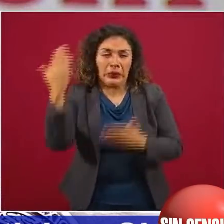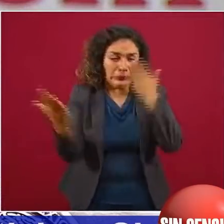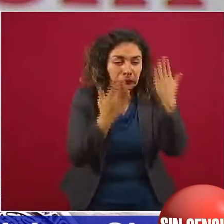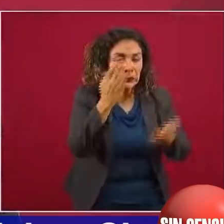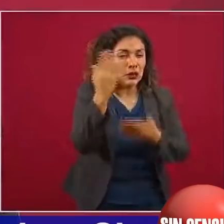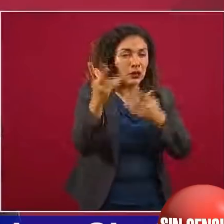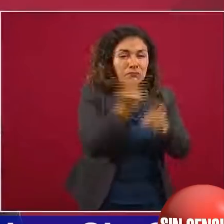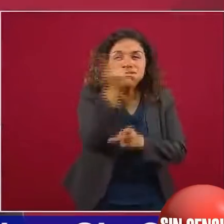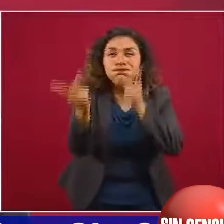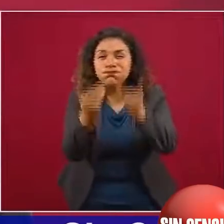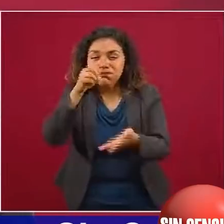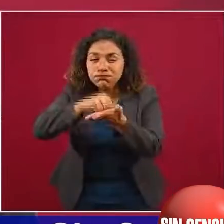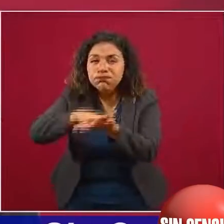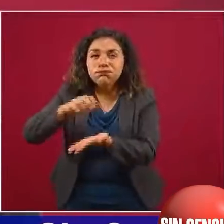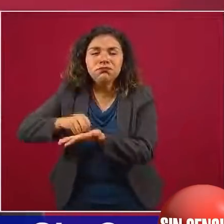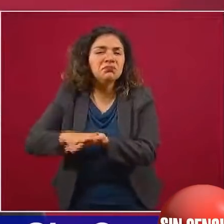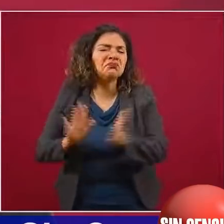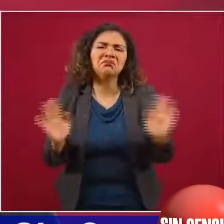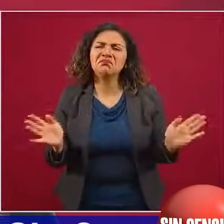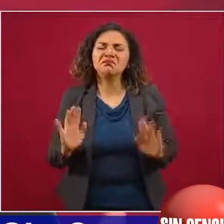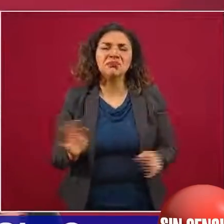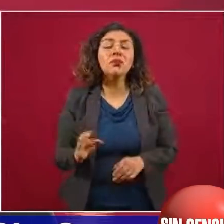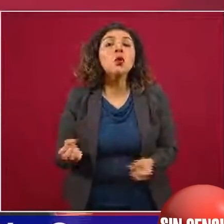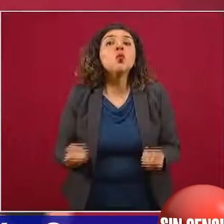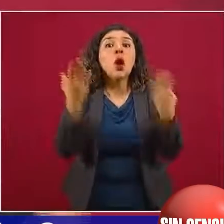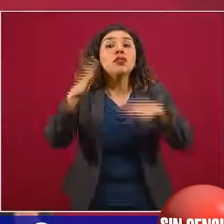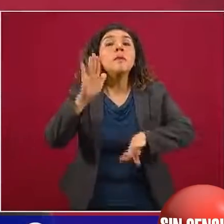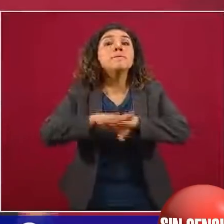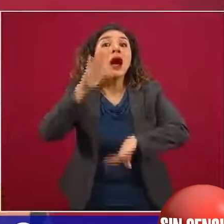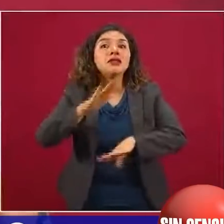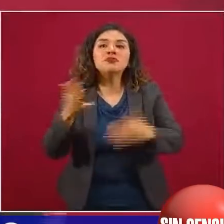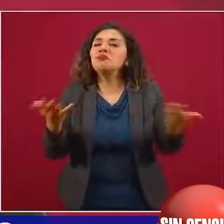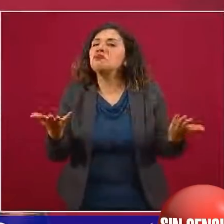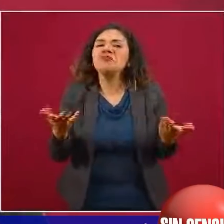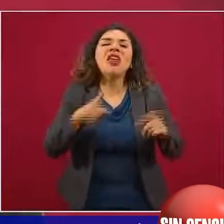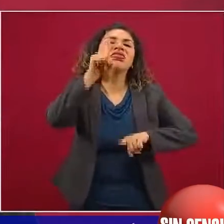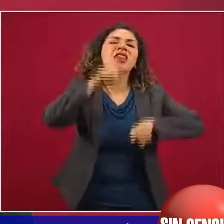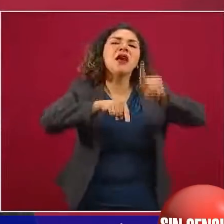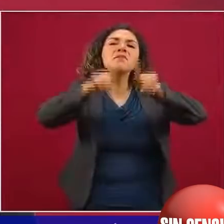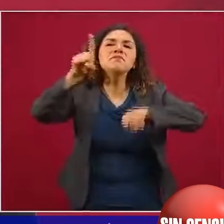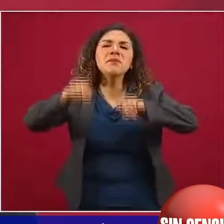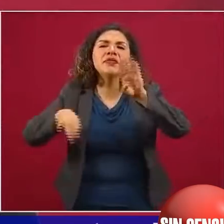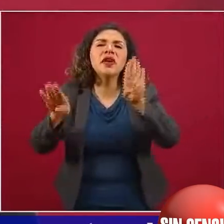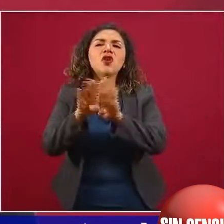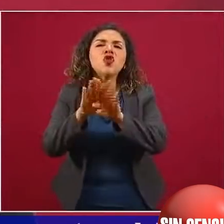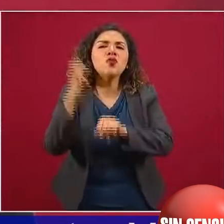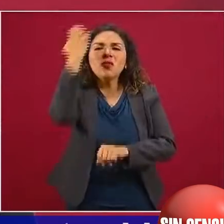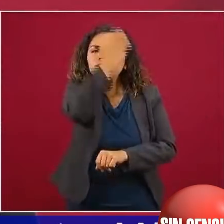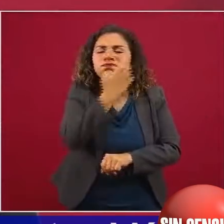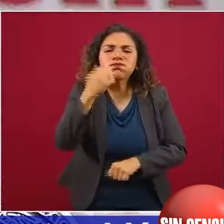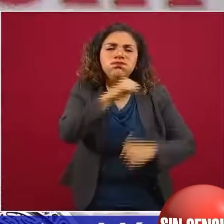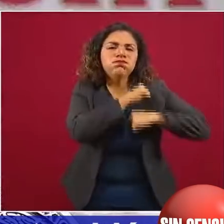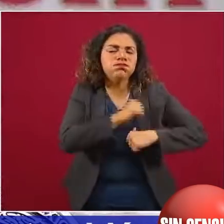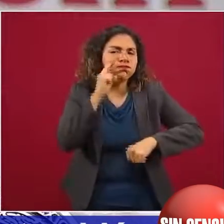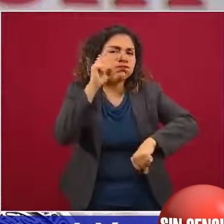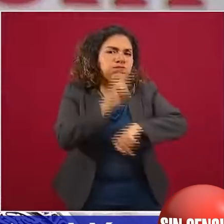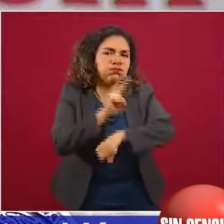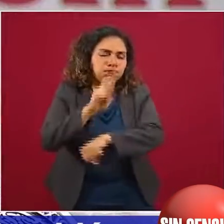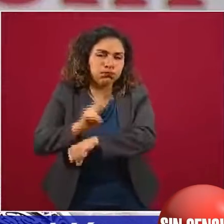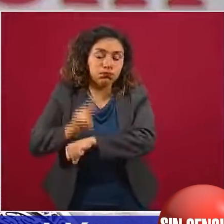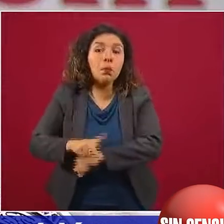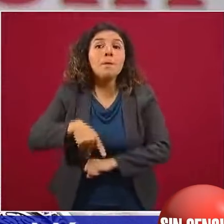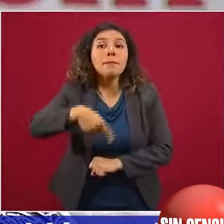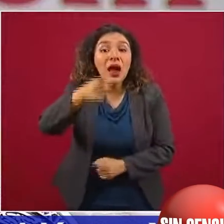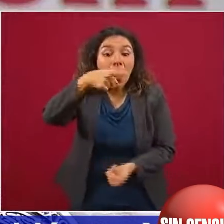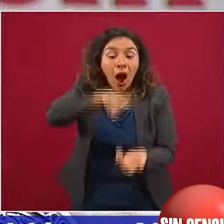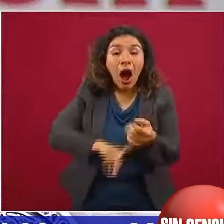documenta. ¿Cuánto más? Varía de acuerdo a la estrategia de vigilancia epidemiológica, pero el